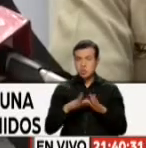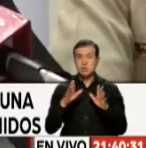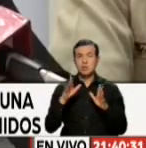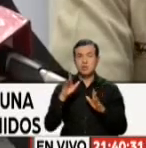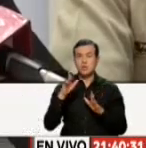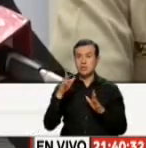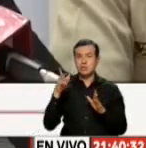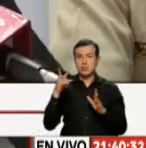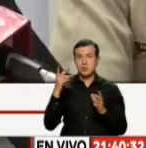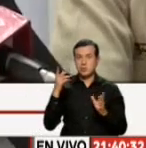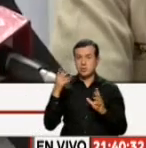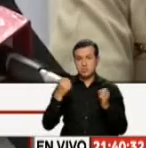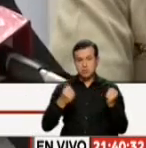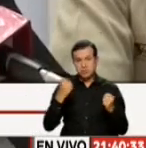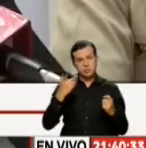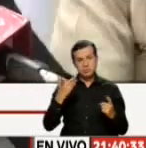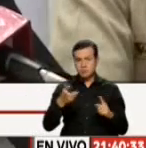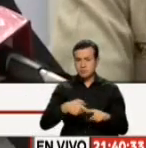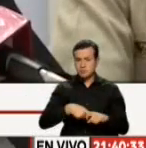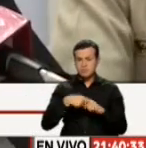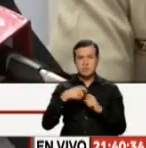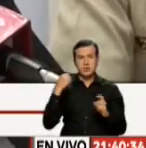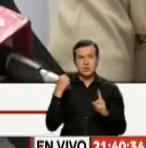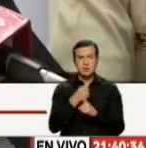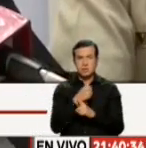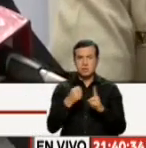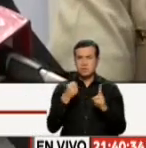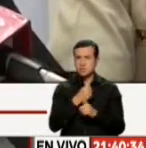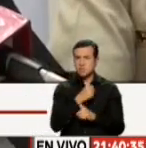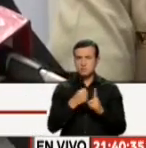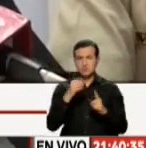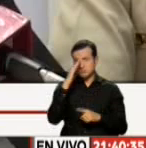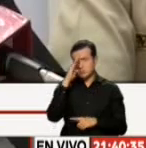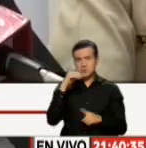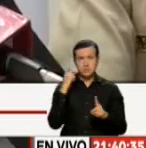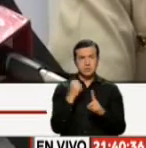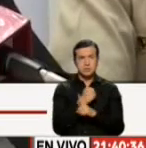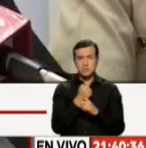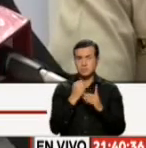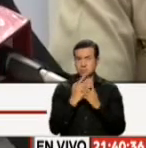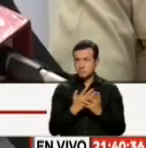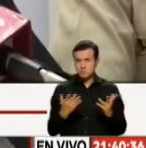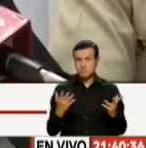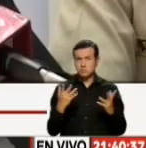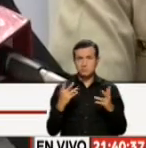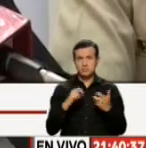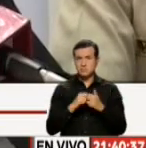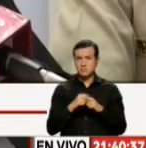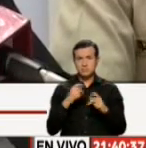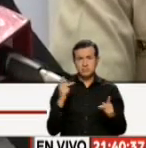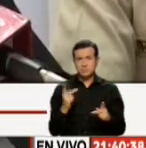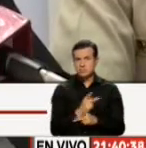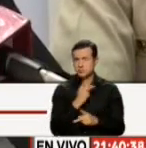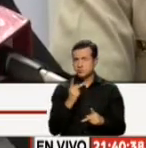a la guincha, se procede a agredir al elemento uniformado, es decir, una obstrucción del